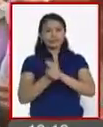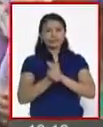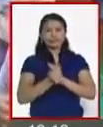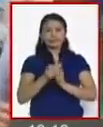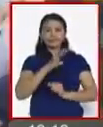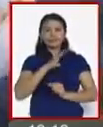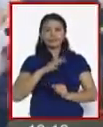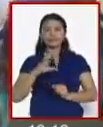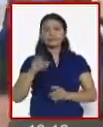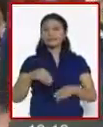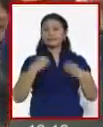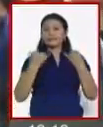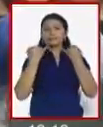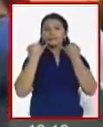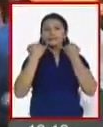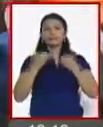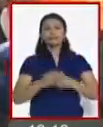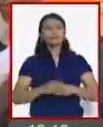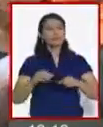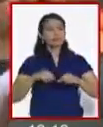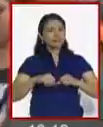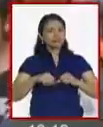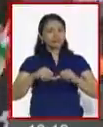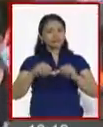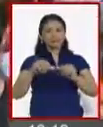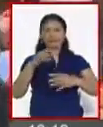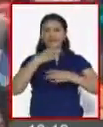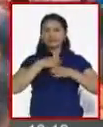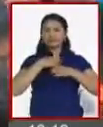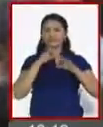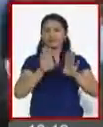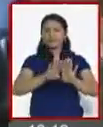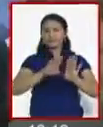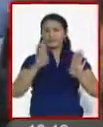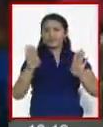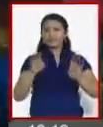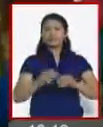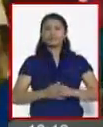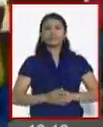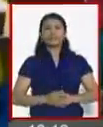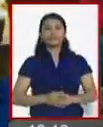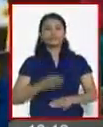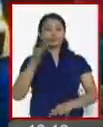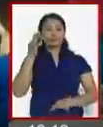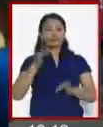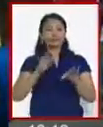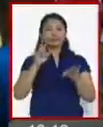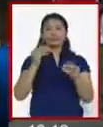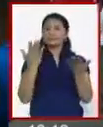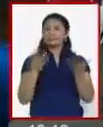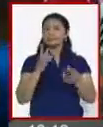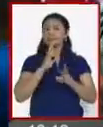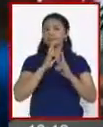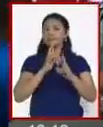Municipal prefirieron no brindar declaraciones mientras se mantenga la medida de presión en las puertas del Legislativo. En caso de no tener